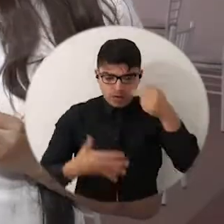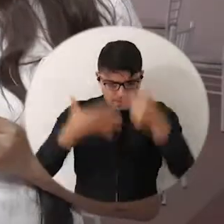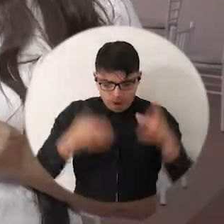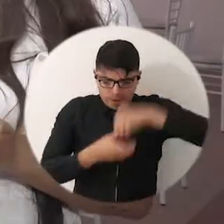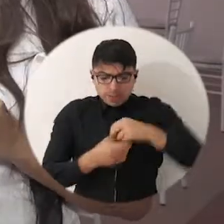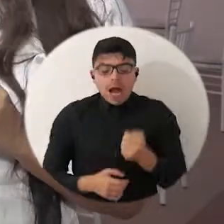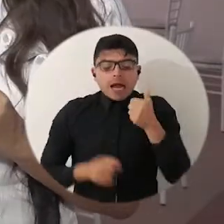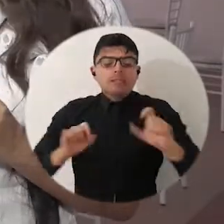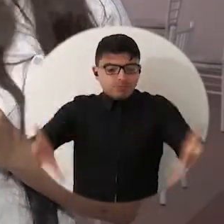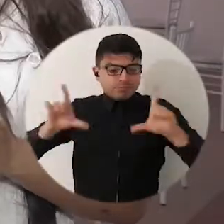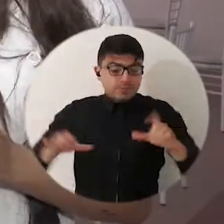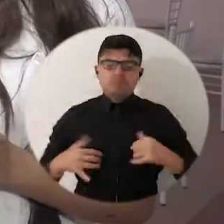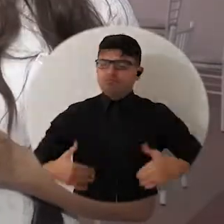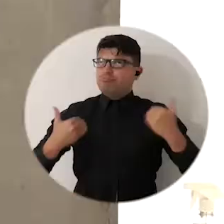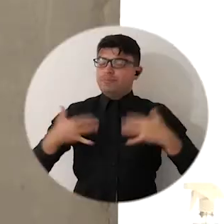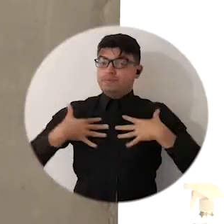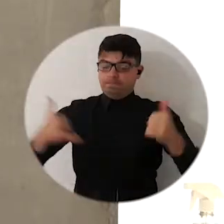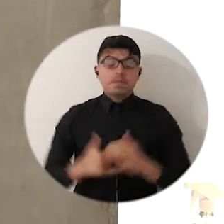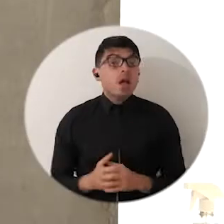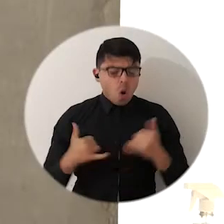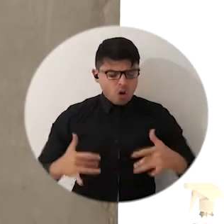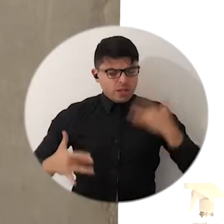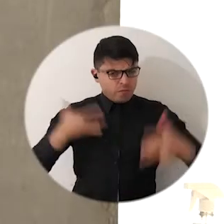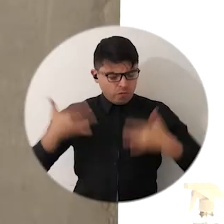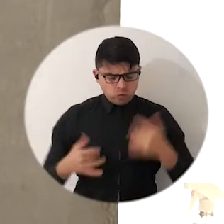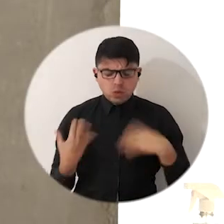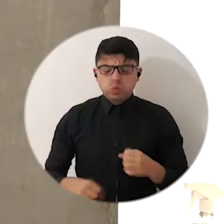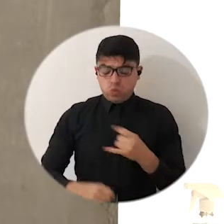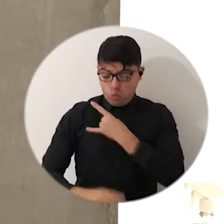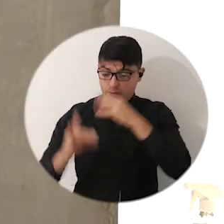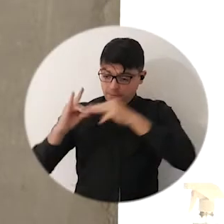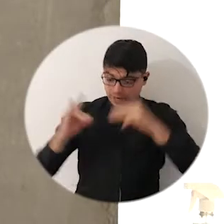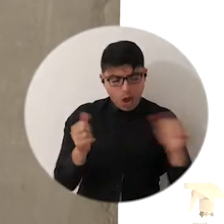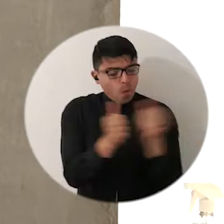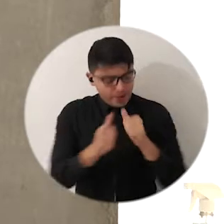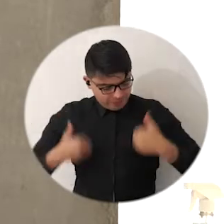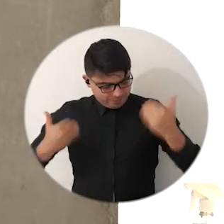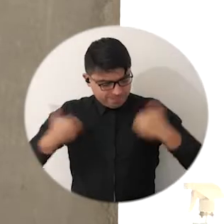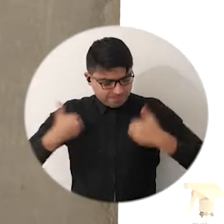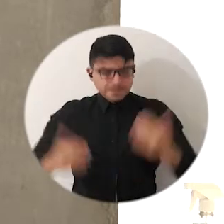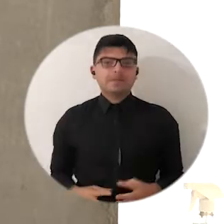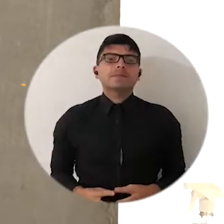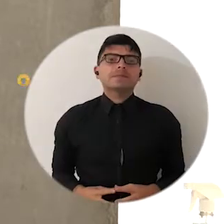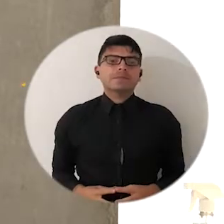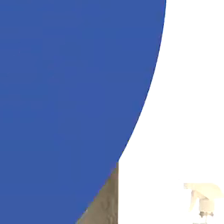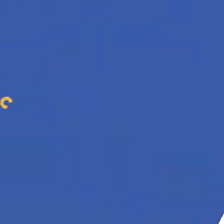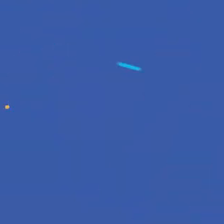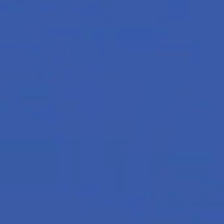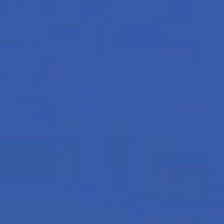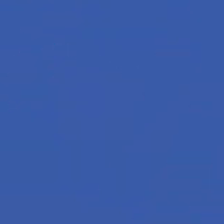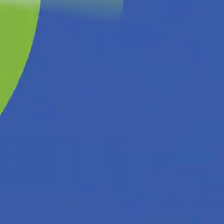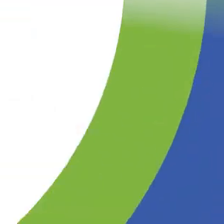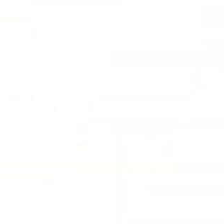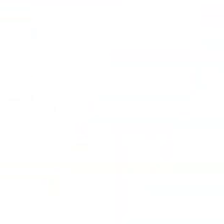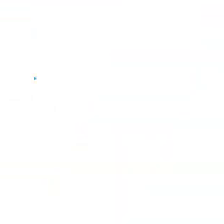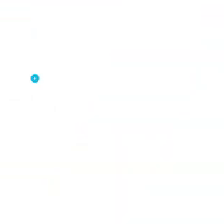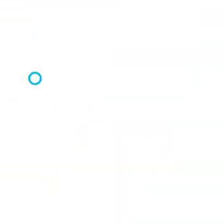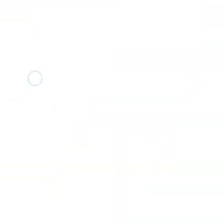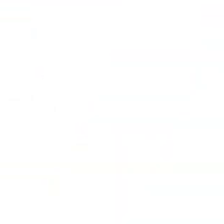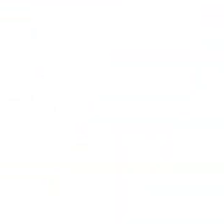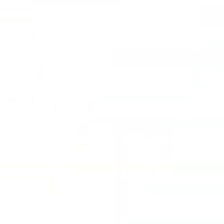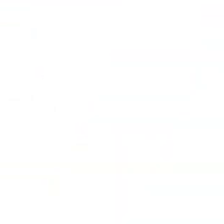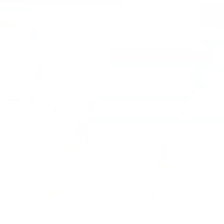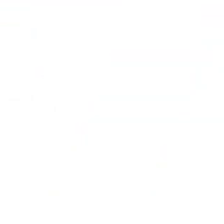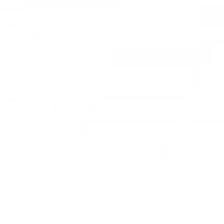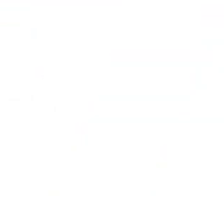graduarnos y muy feliz. Disfruten de este momento que la Universidad Magdalena también lo está haciendo con ustedes. Universidad del